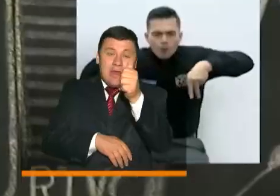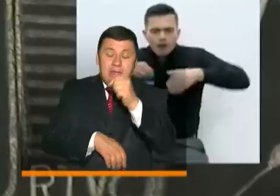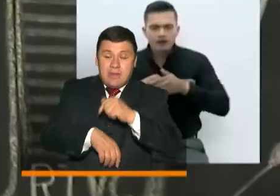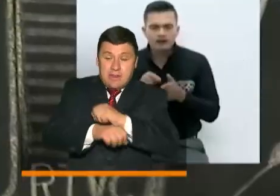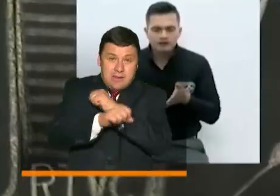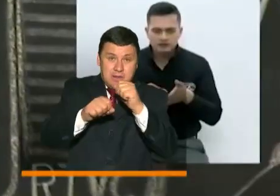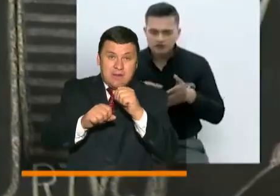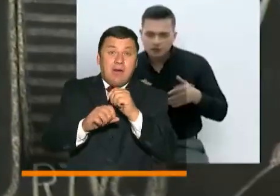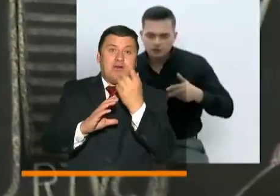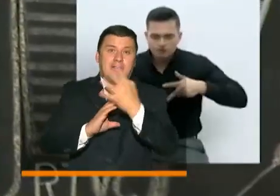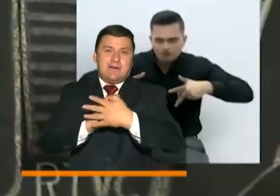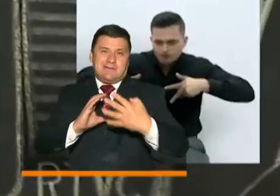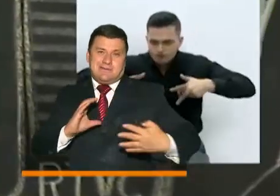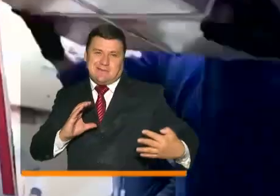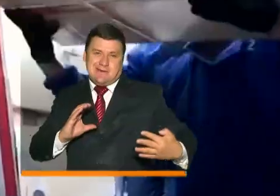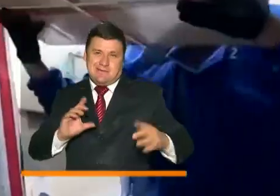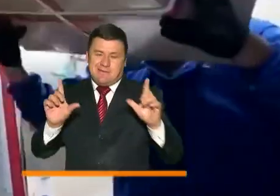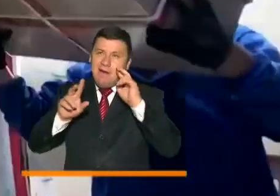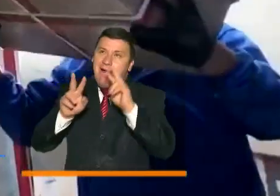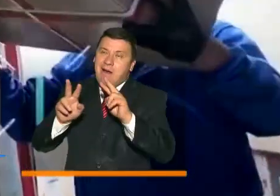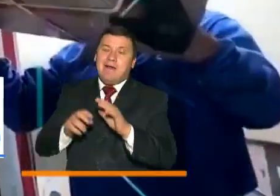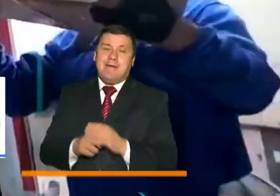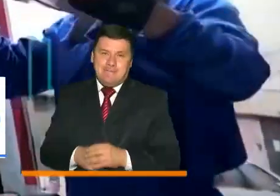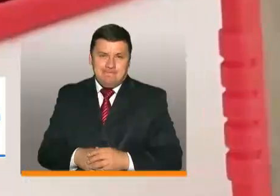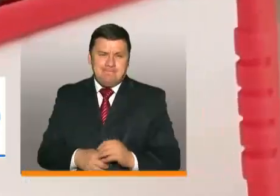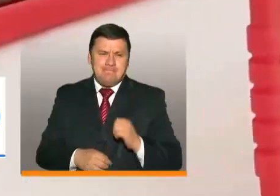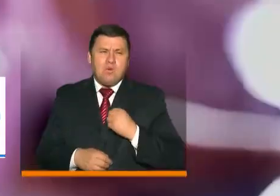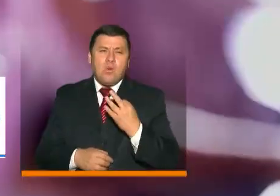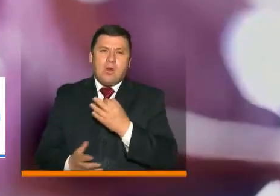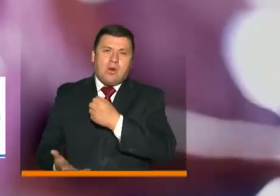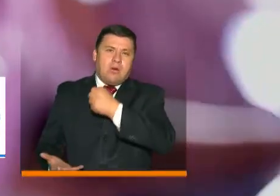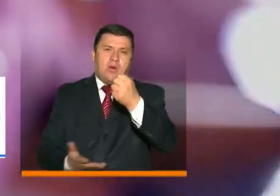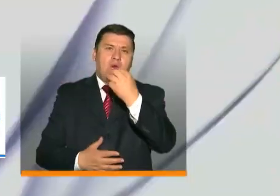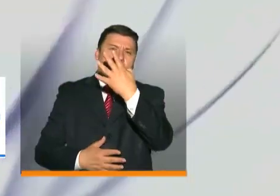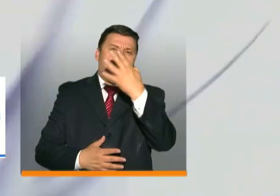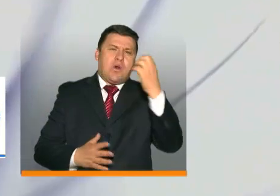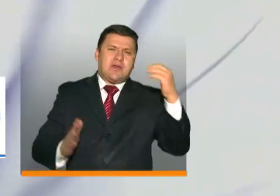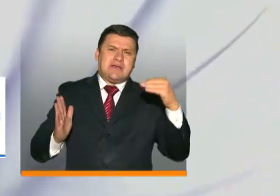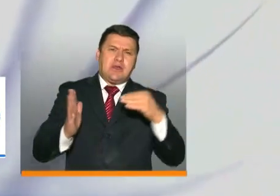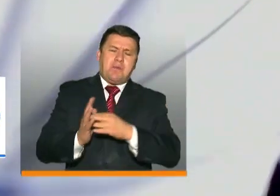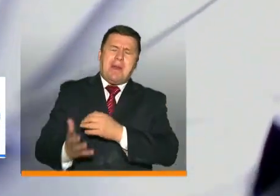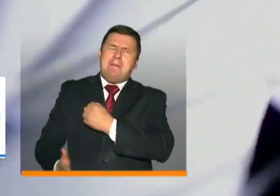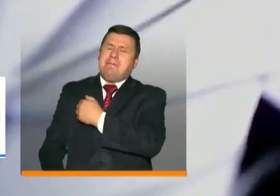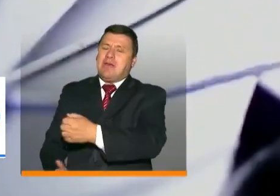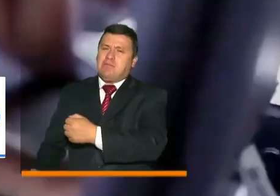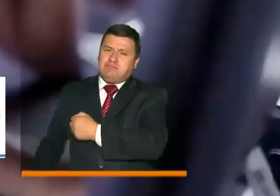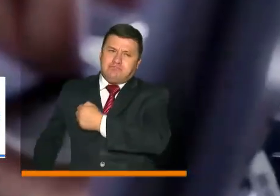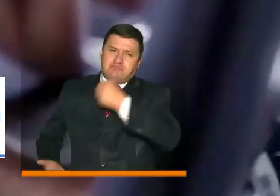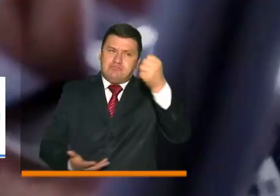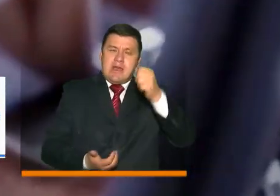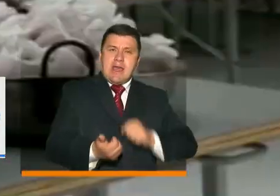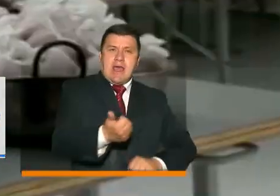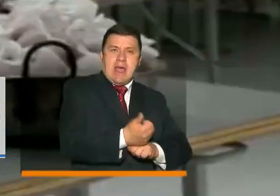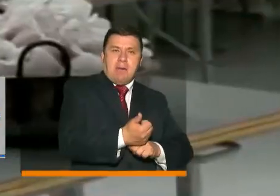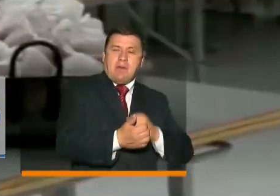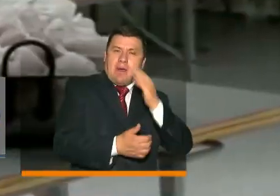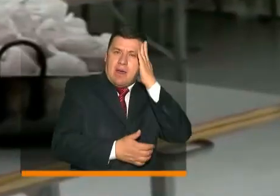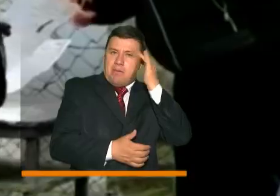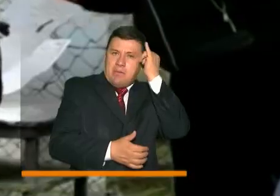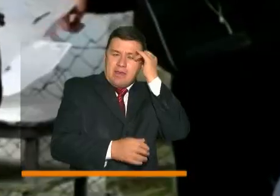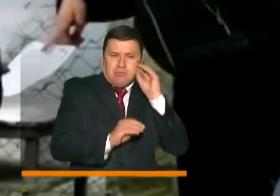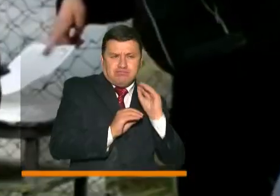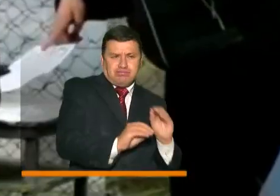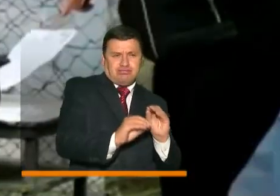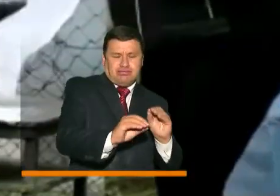mañana en Señal Colombia. Se han destinado 400 mil millones de pesos para la adquisición de material de apoyo pedagógico, así